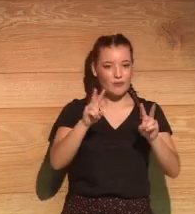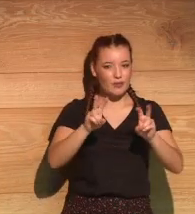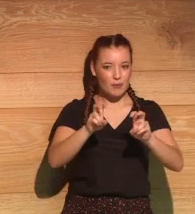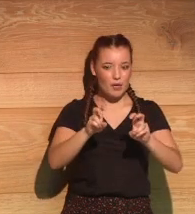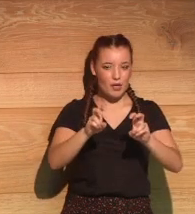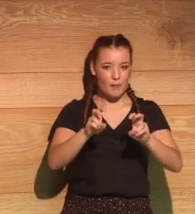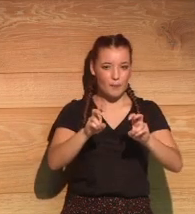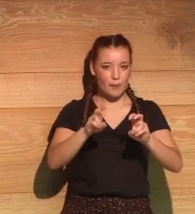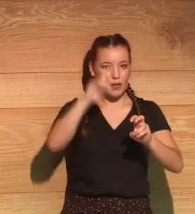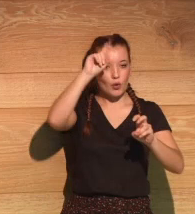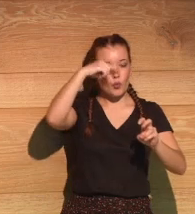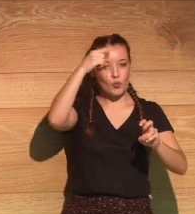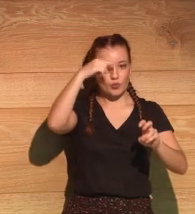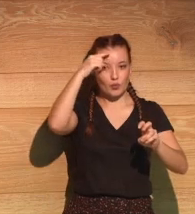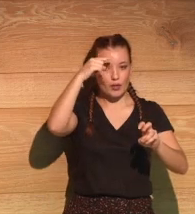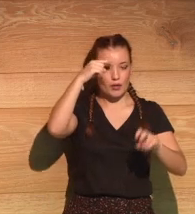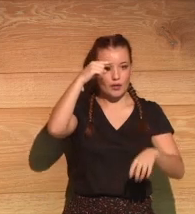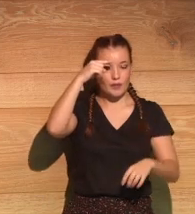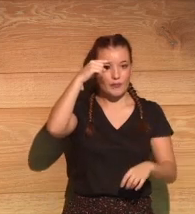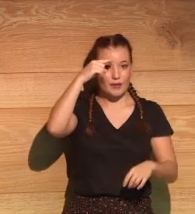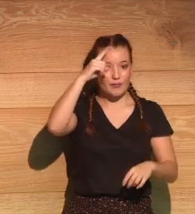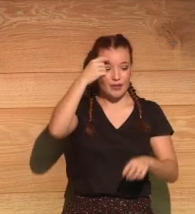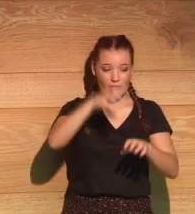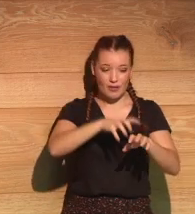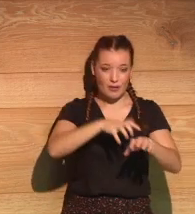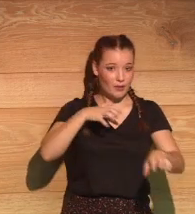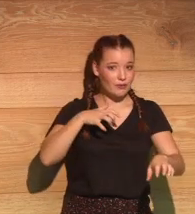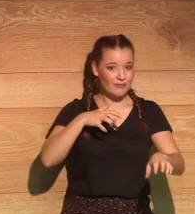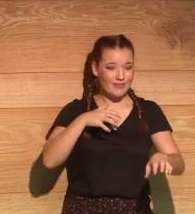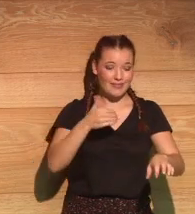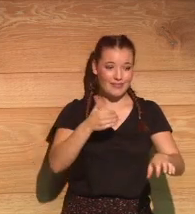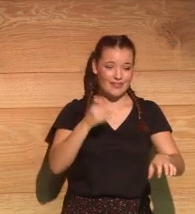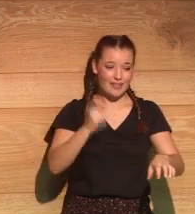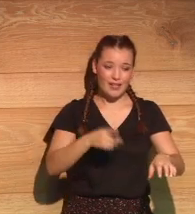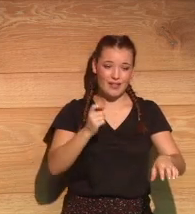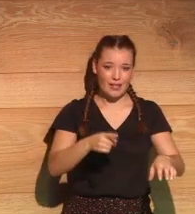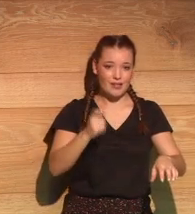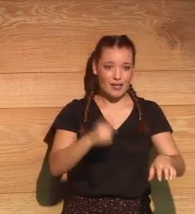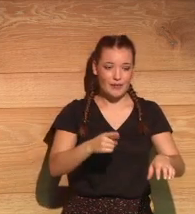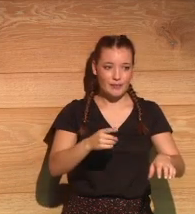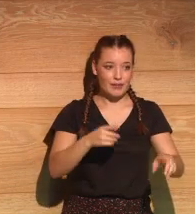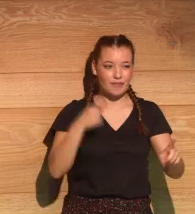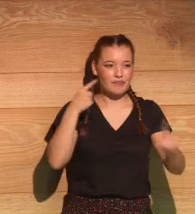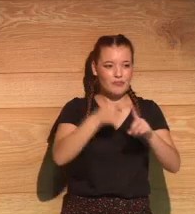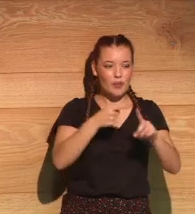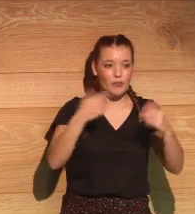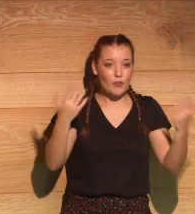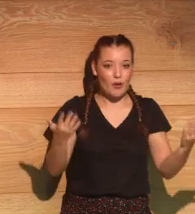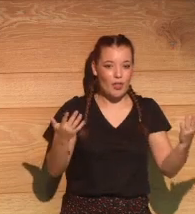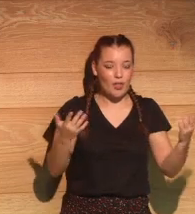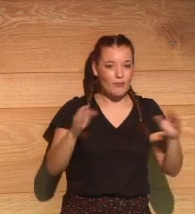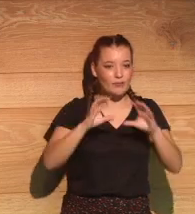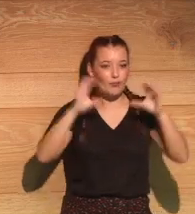nos olvidemos que la cultura en gran parte y casi siempre y a lo largo de los siglos ha servido para bendecir a los